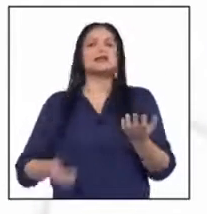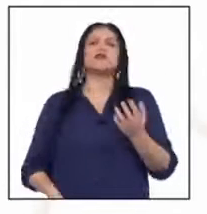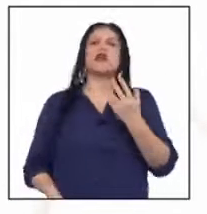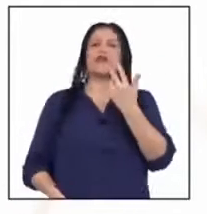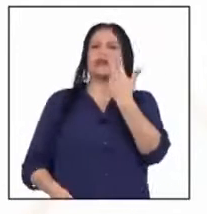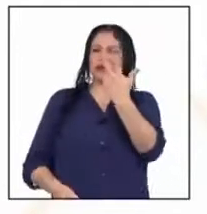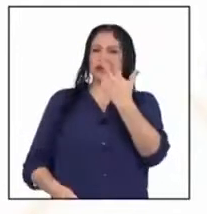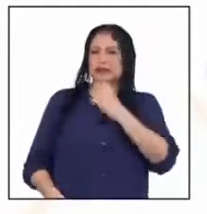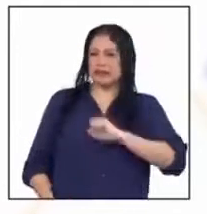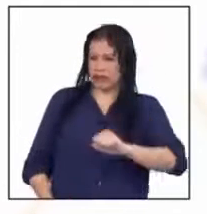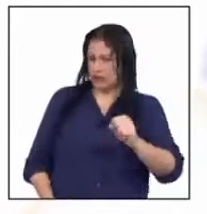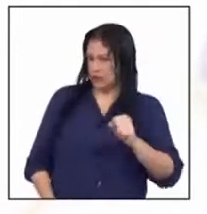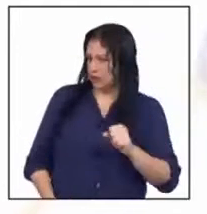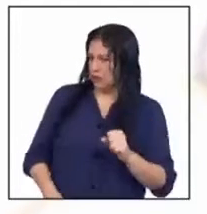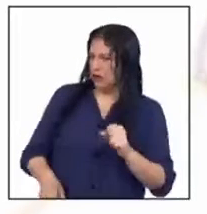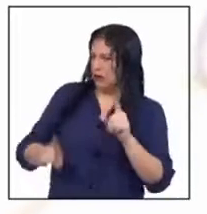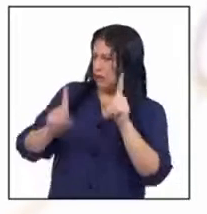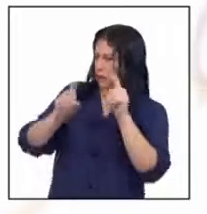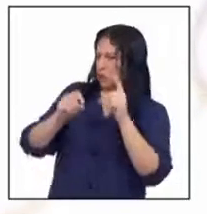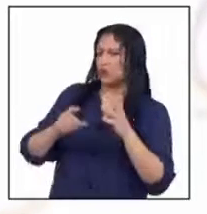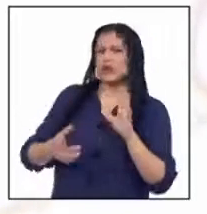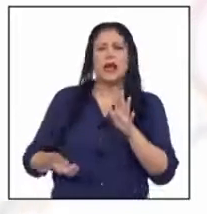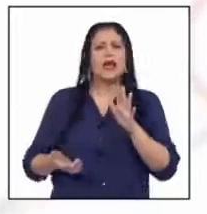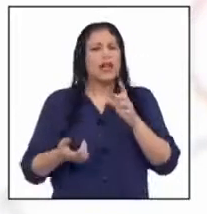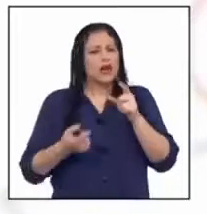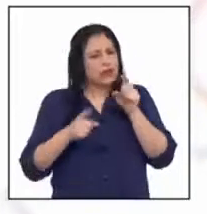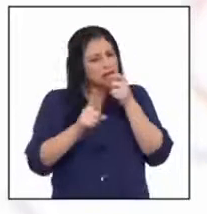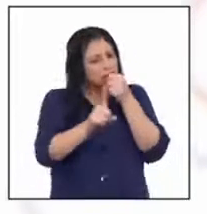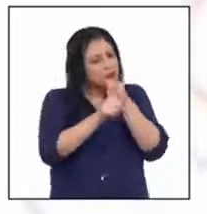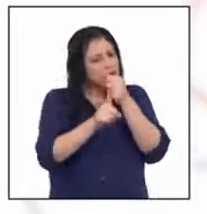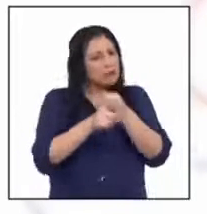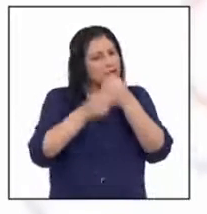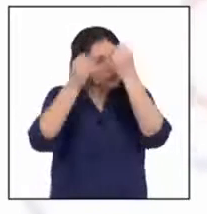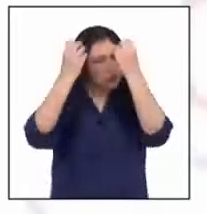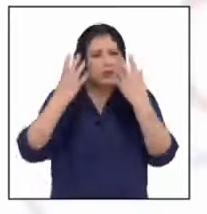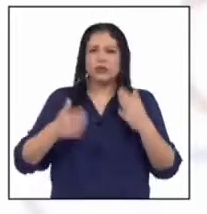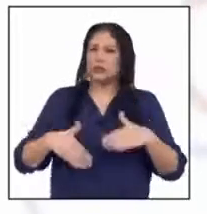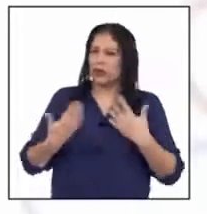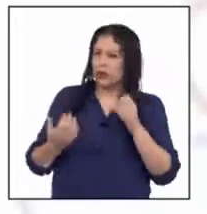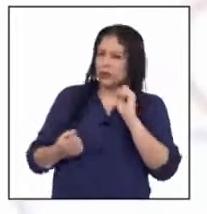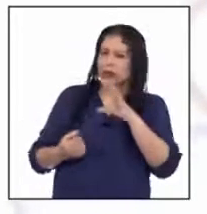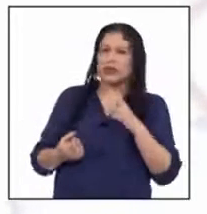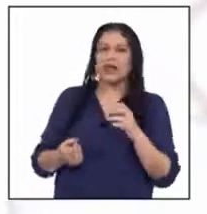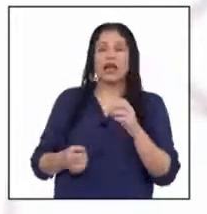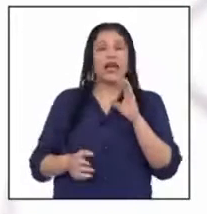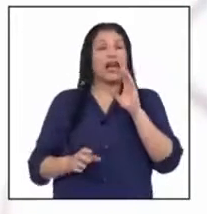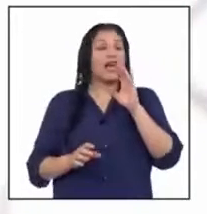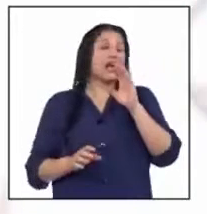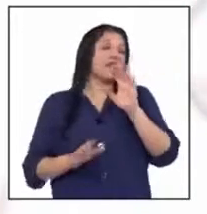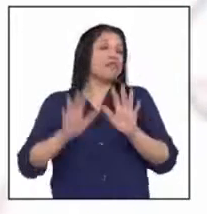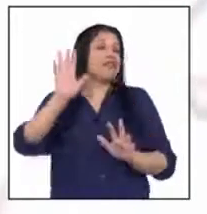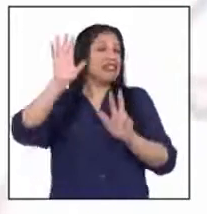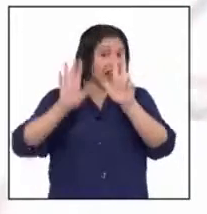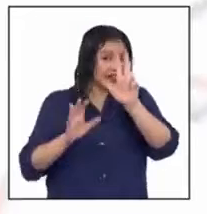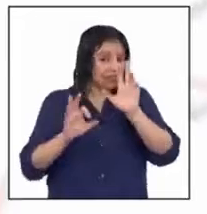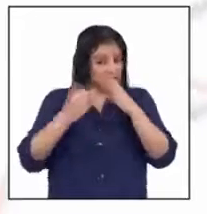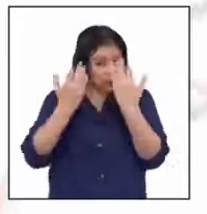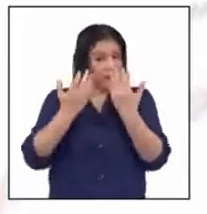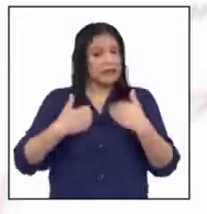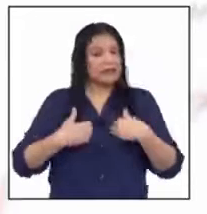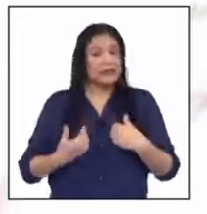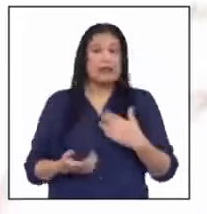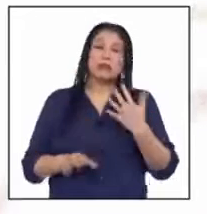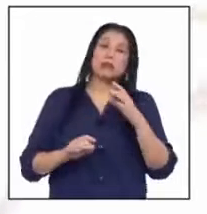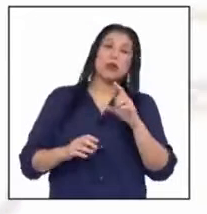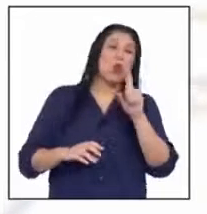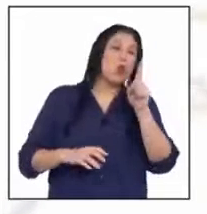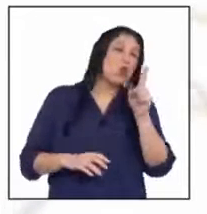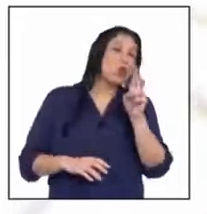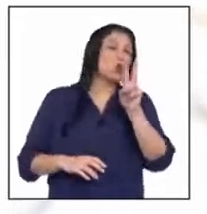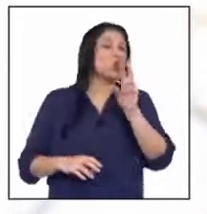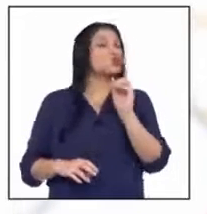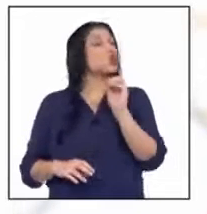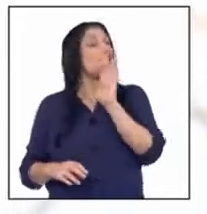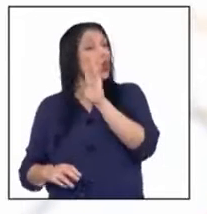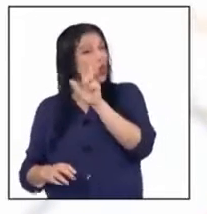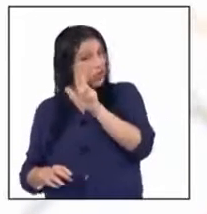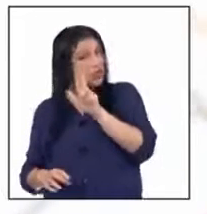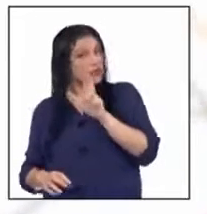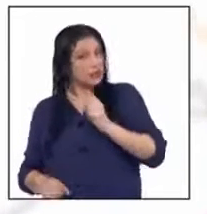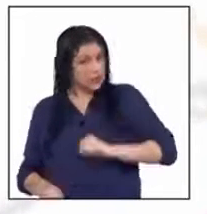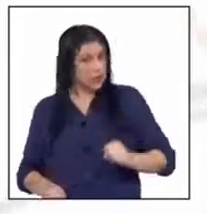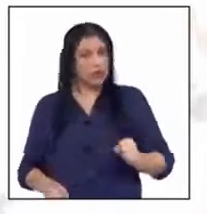a esa misma información, ¿puedo decir también que 13 familias tienen entre 1, 2 y 3 hijos? Por supuesto que